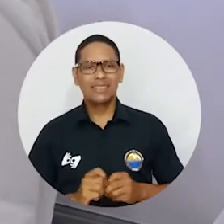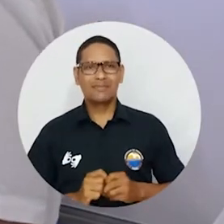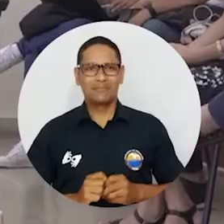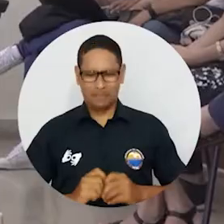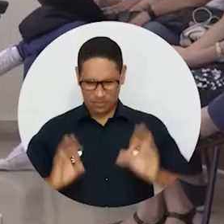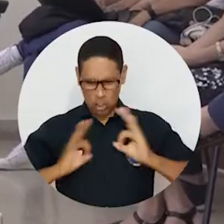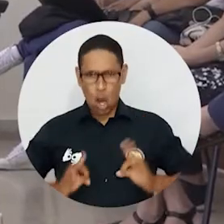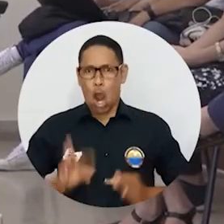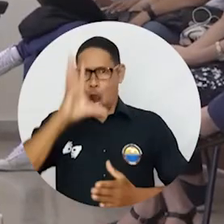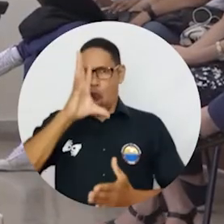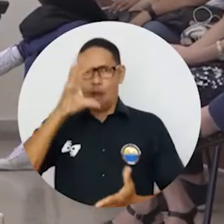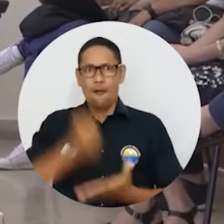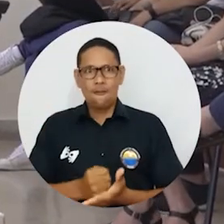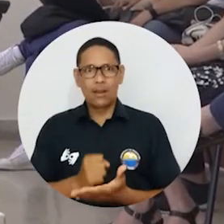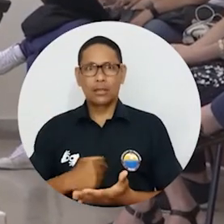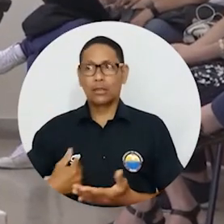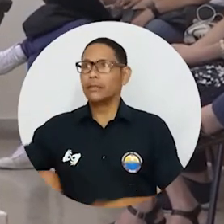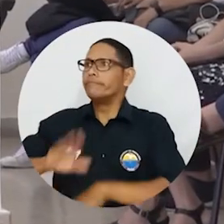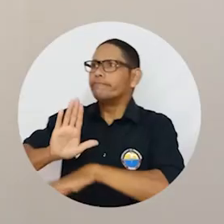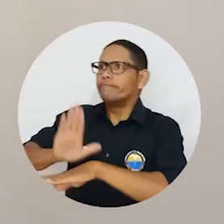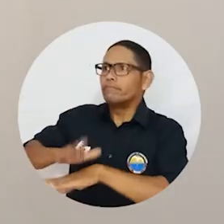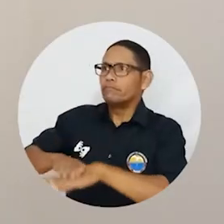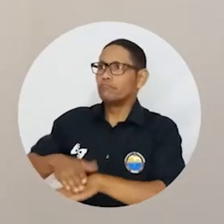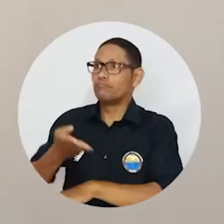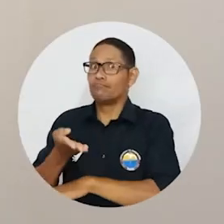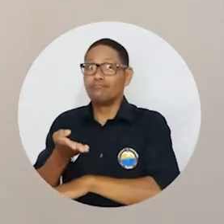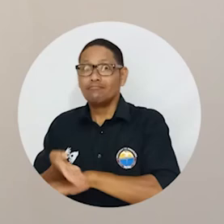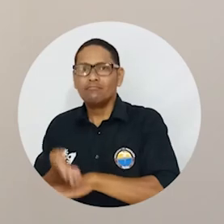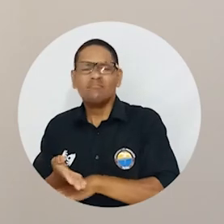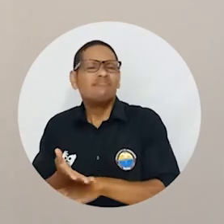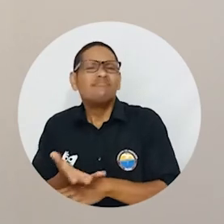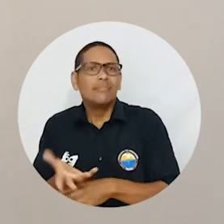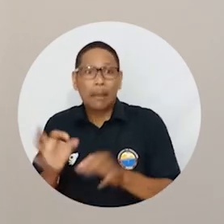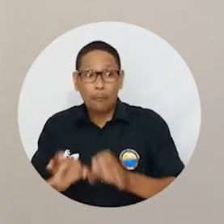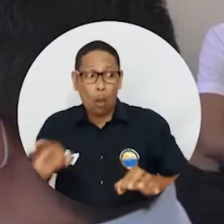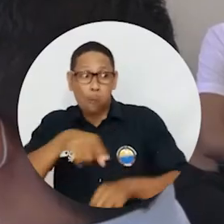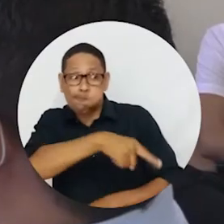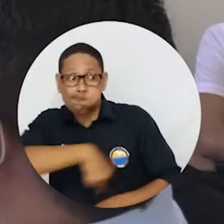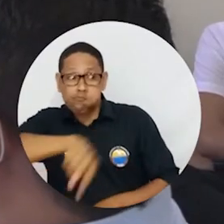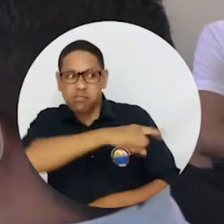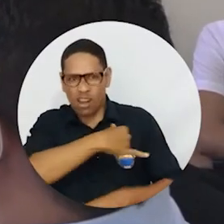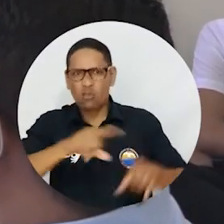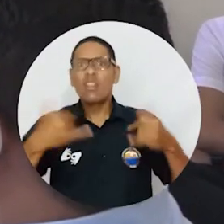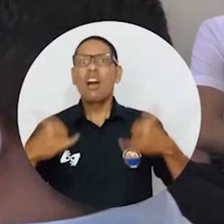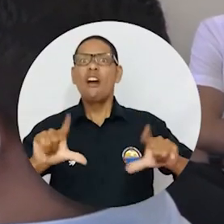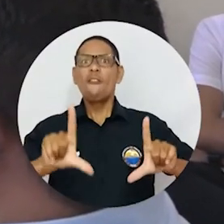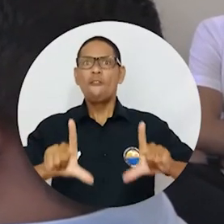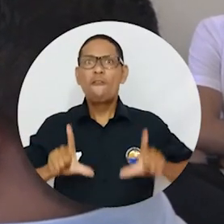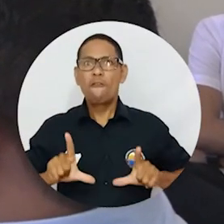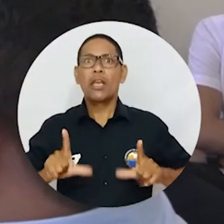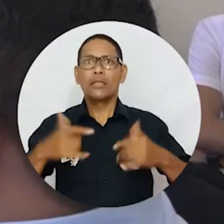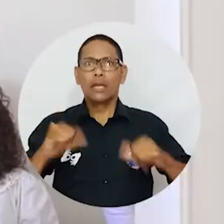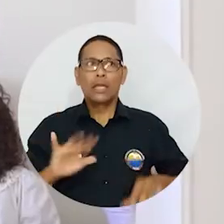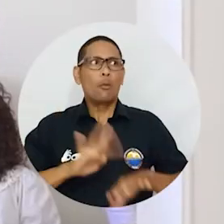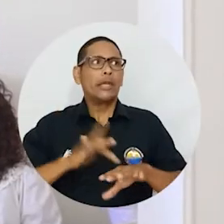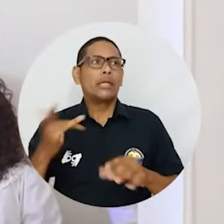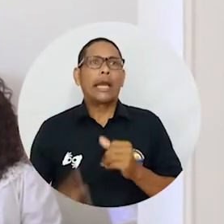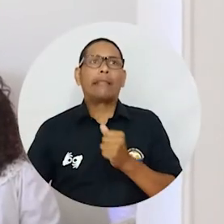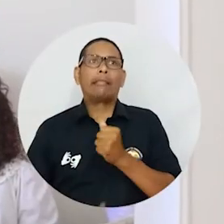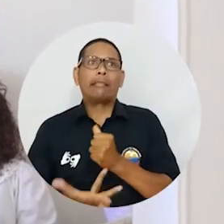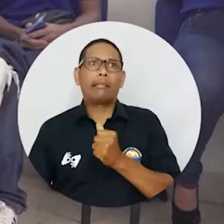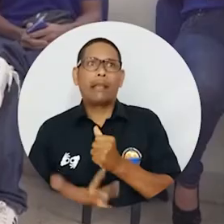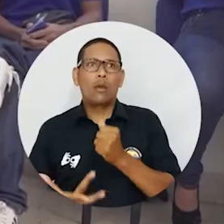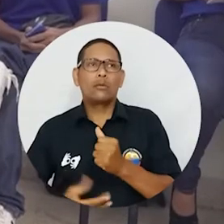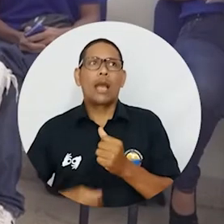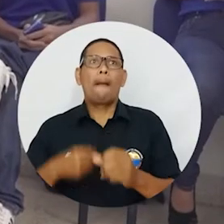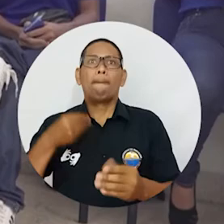con la eliminación del servicio militar obligatorio, la solicitud fue elevada en virtud de la experiencia de los egresados, quienes terminan endeudados